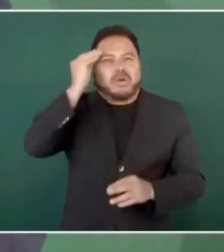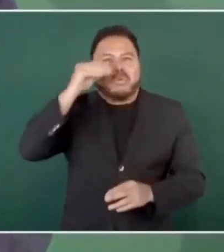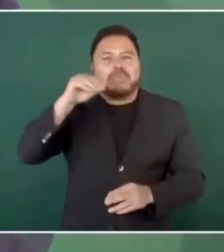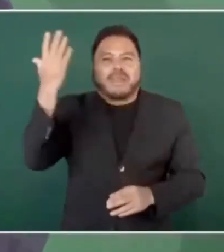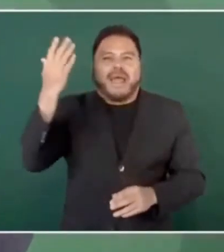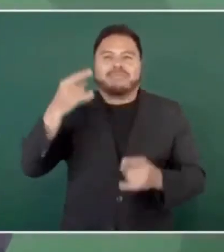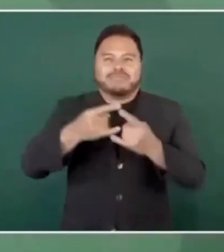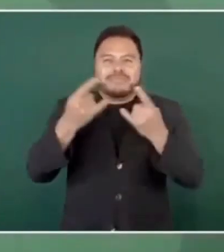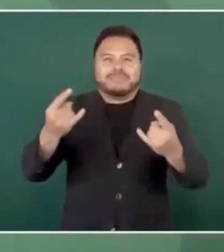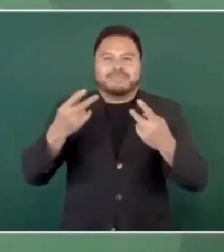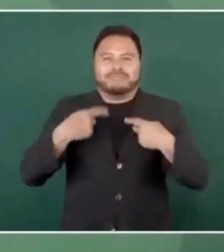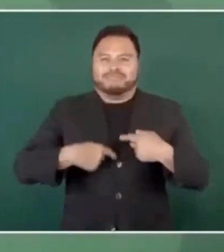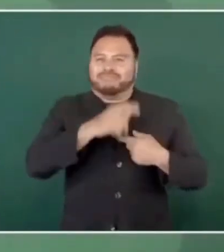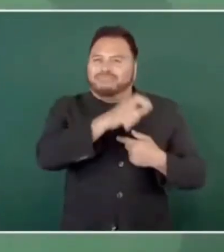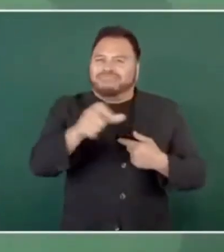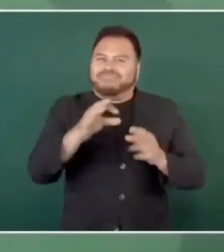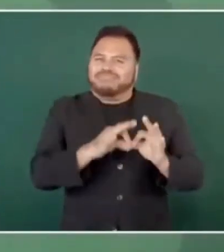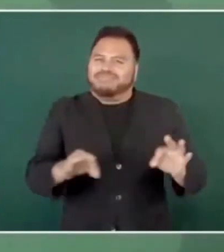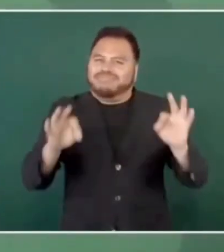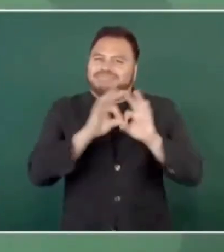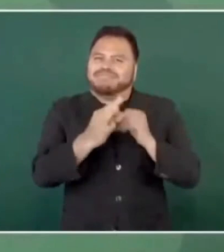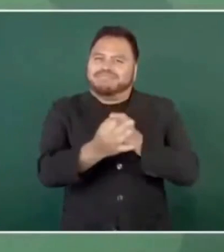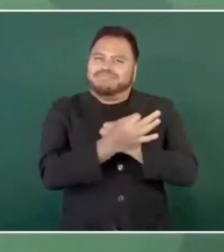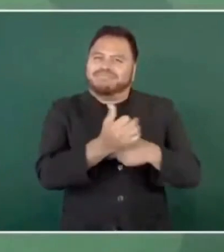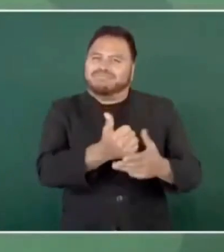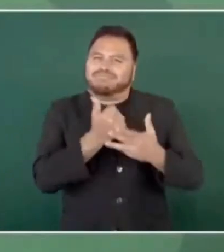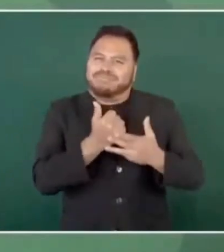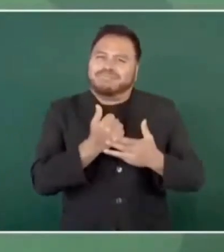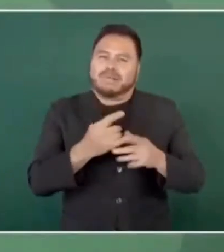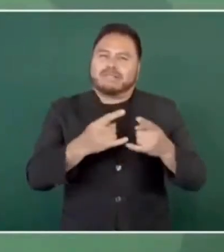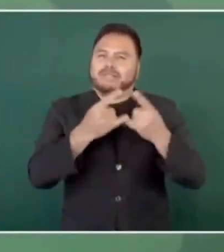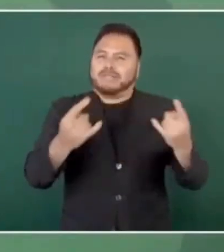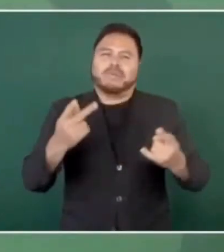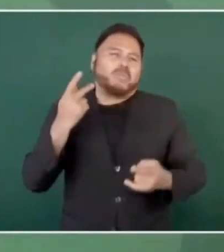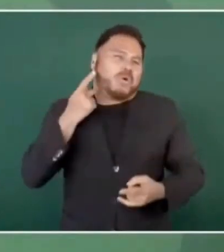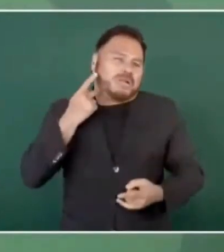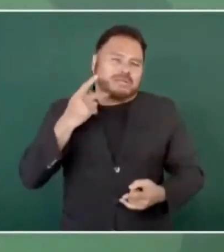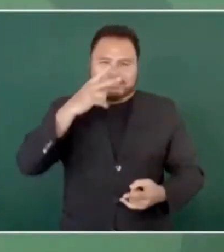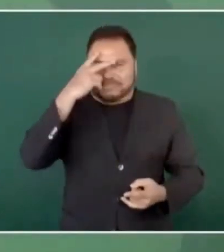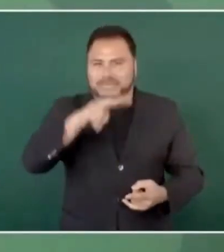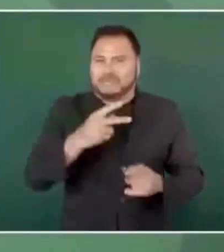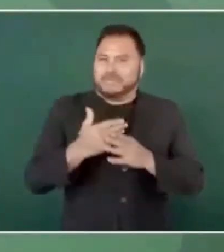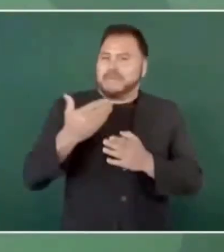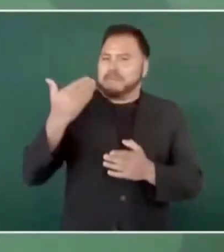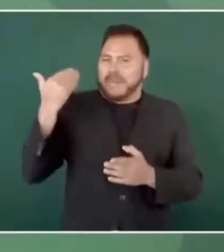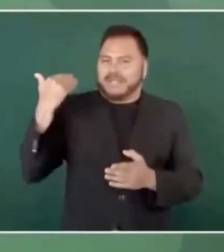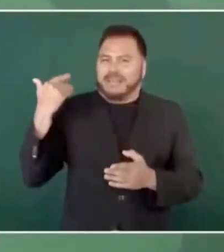nuestra fecunda historia política, de nuestro pasado